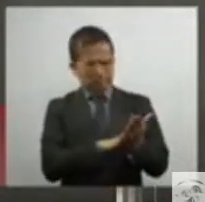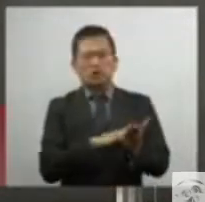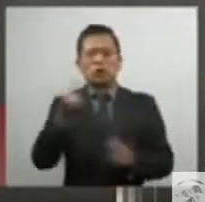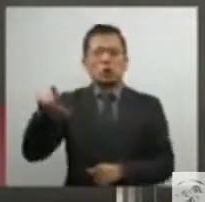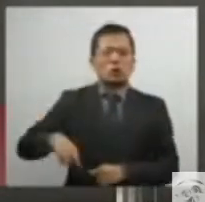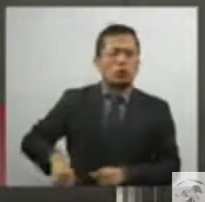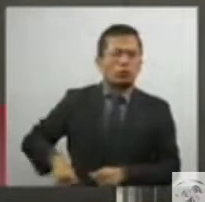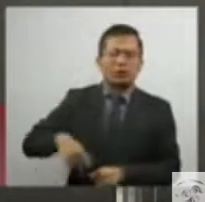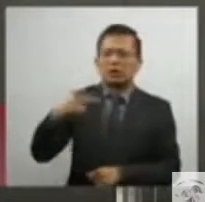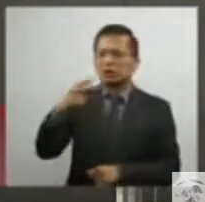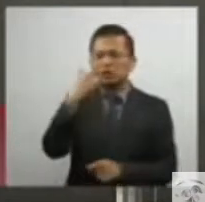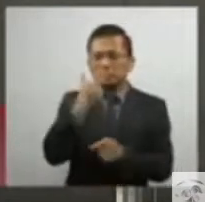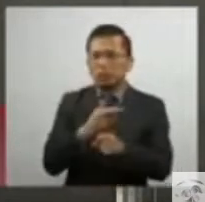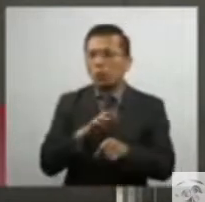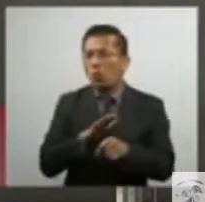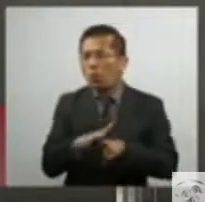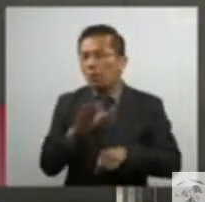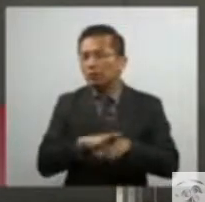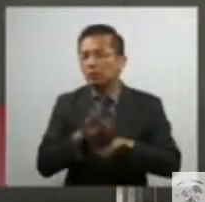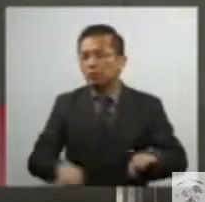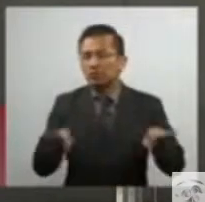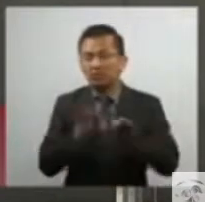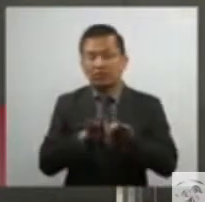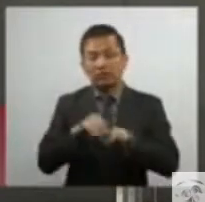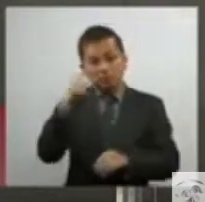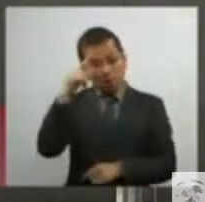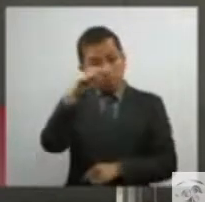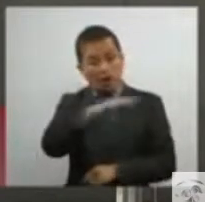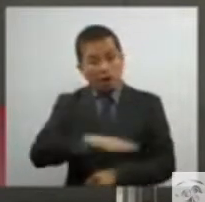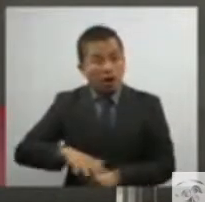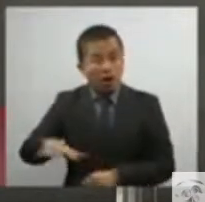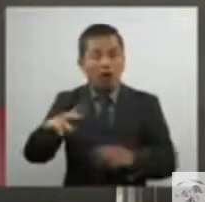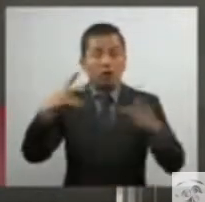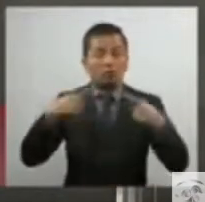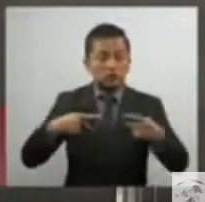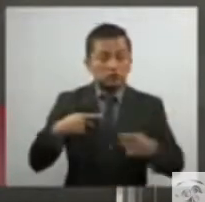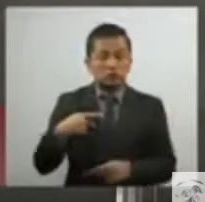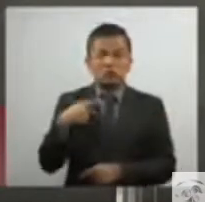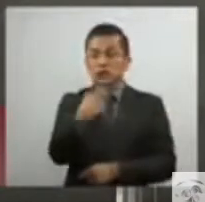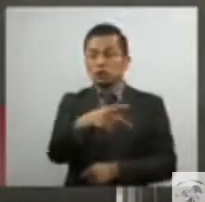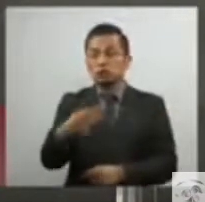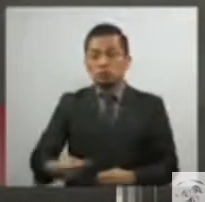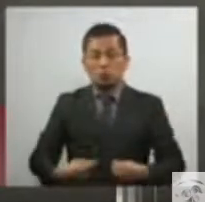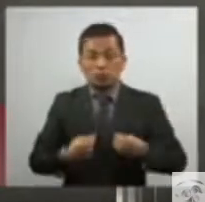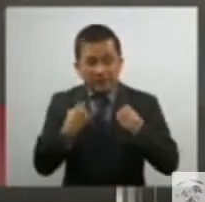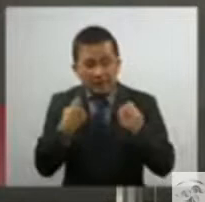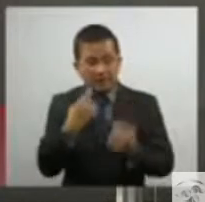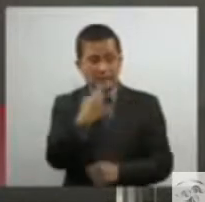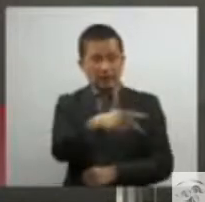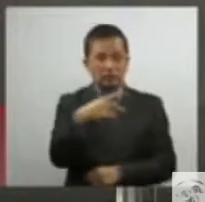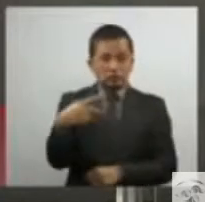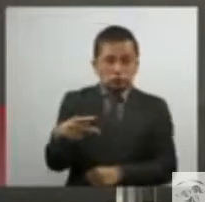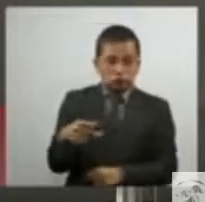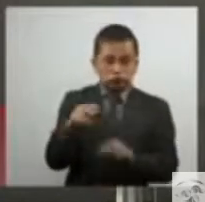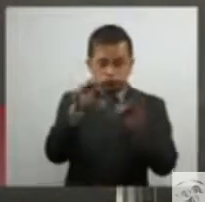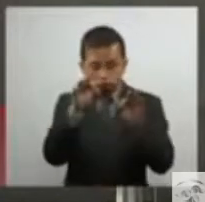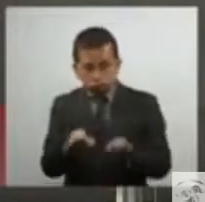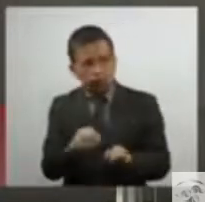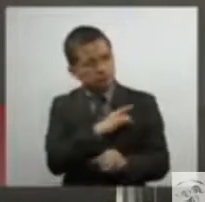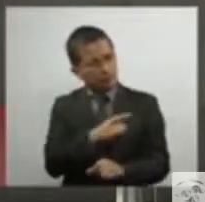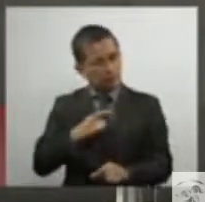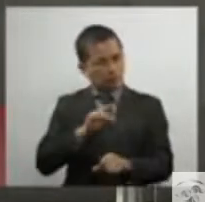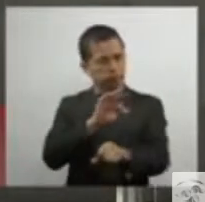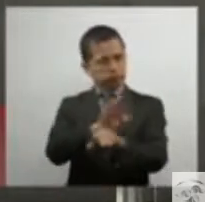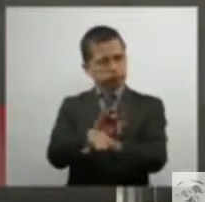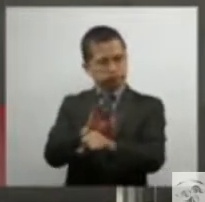Estado, como es la salvaguarda de la vida y la integridad del grupo poblacional mayoritario. Al día de hoy